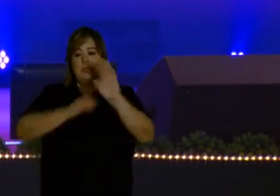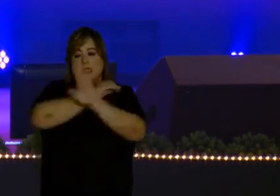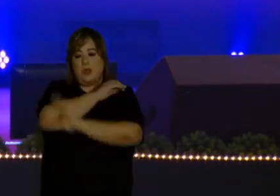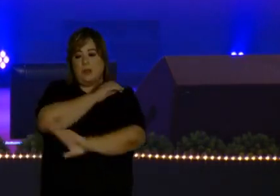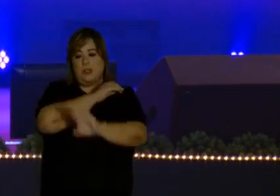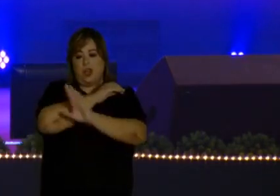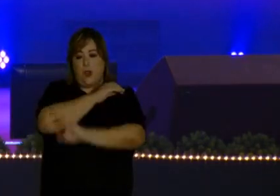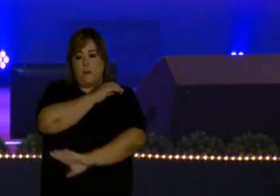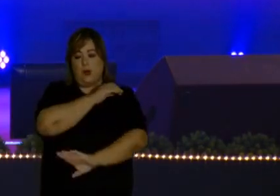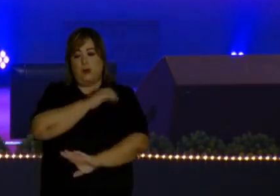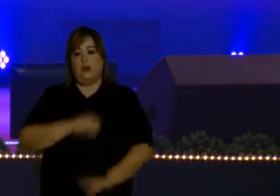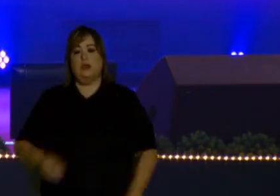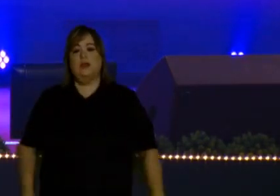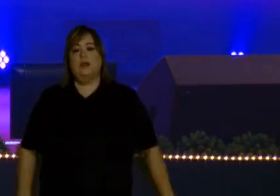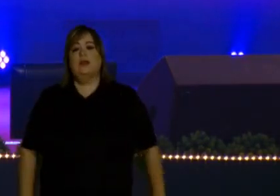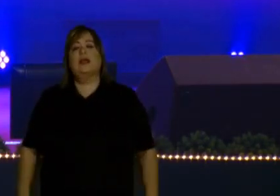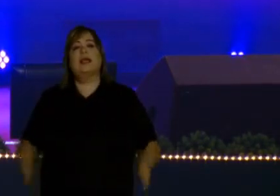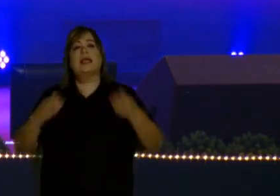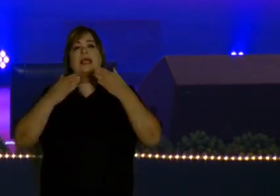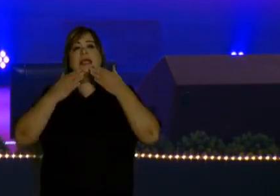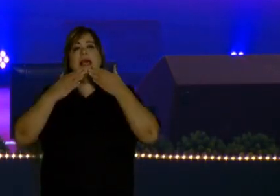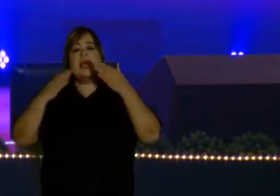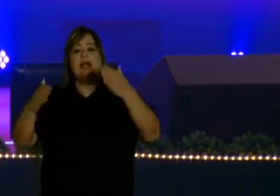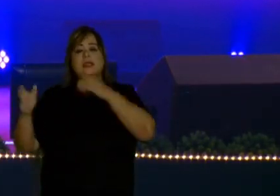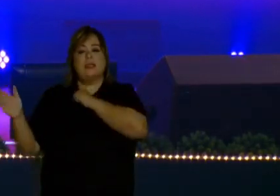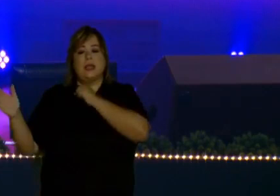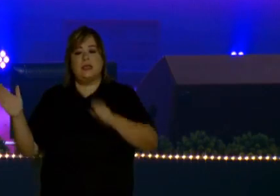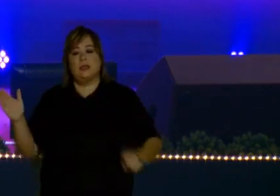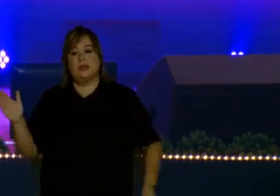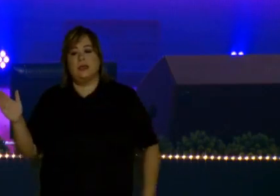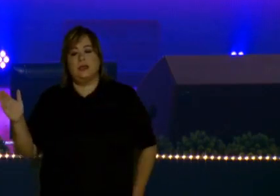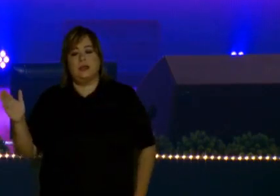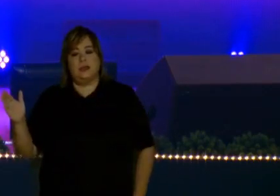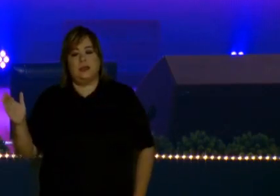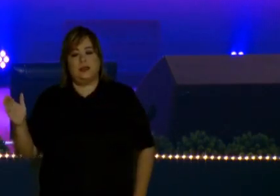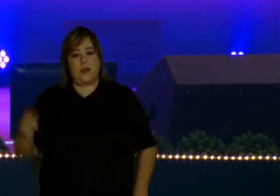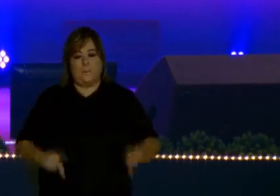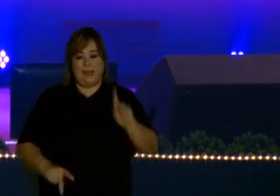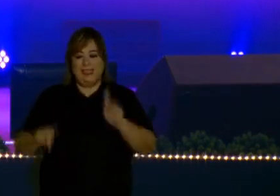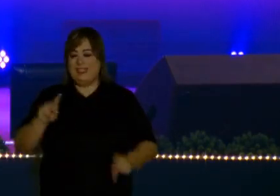Dele gracias al Señor que no hacemos lo que antes hacíamos, que los varones tenían que brincar